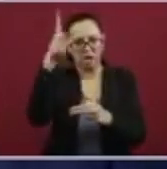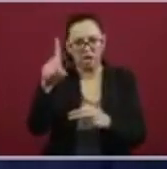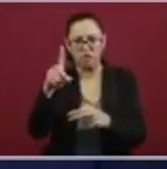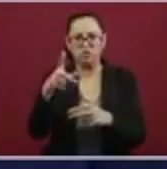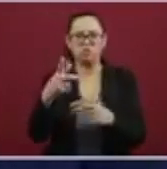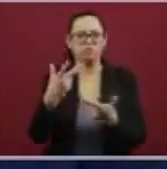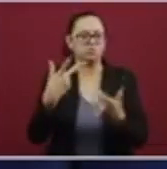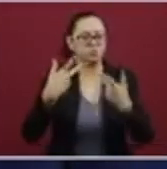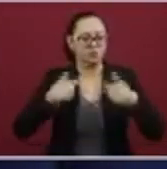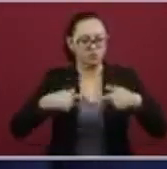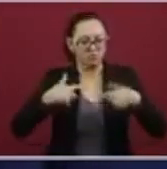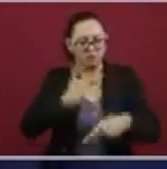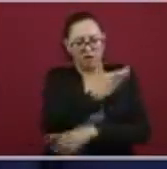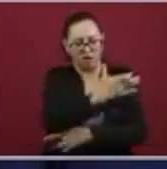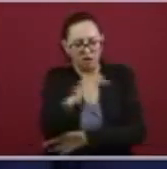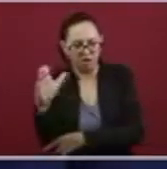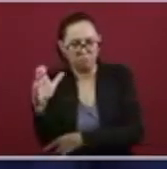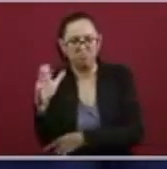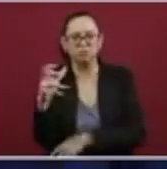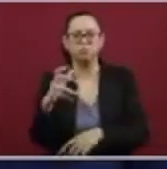los agricultores